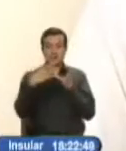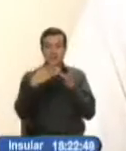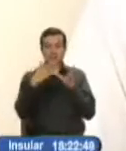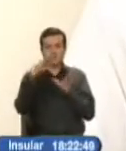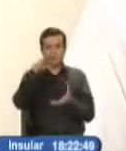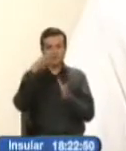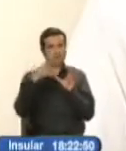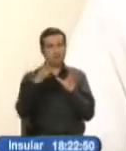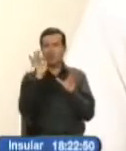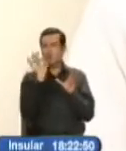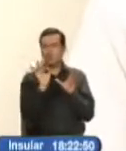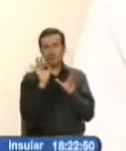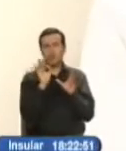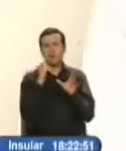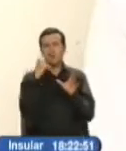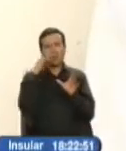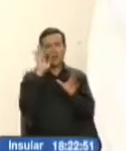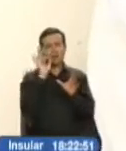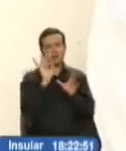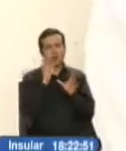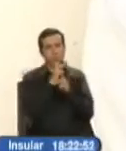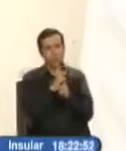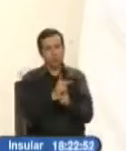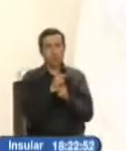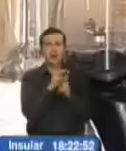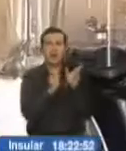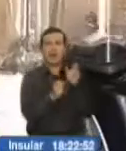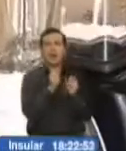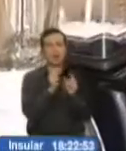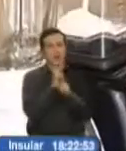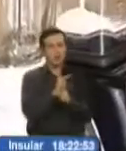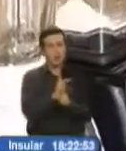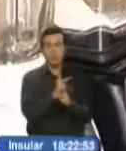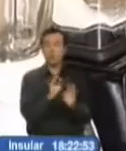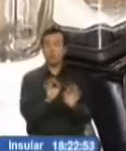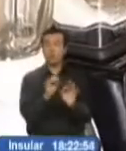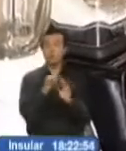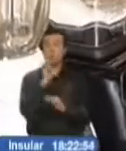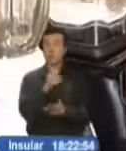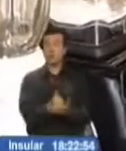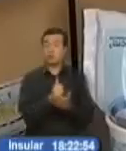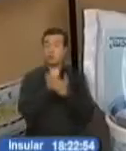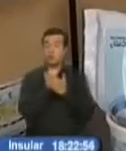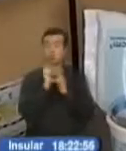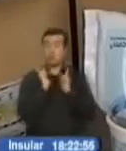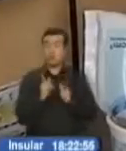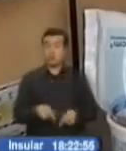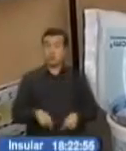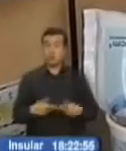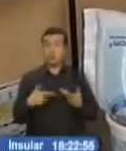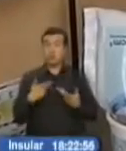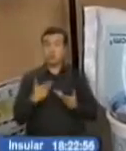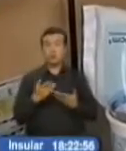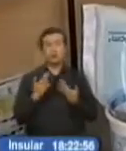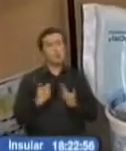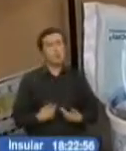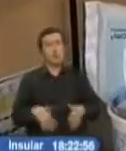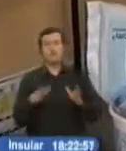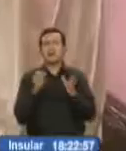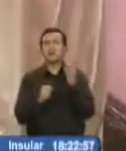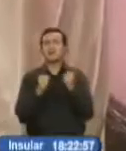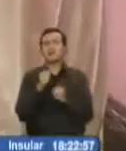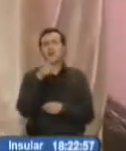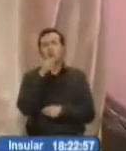la óptima, justamente por la conservación de los alimentos. Pero además de ser beneficiosa para la salud, es versátil. La